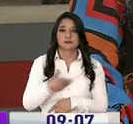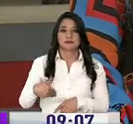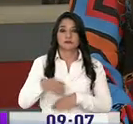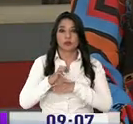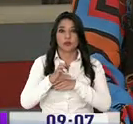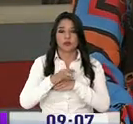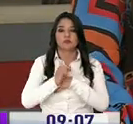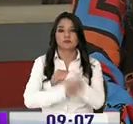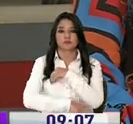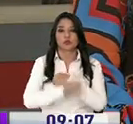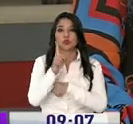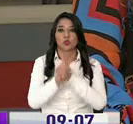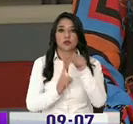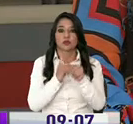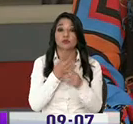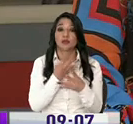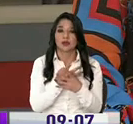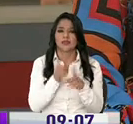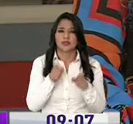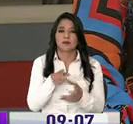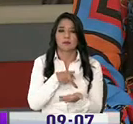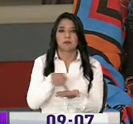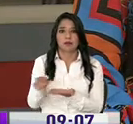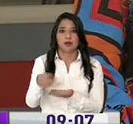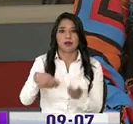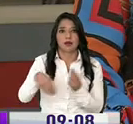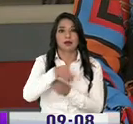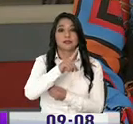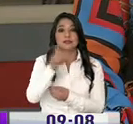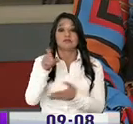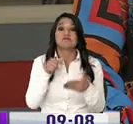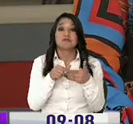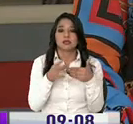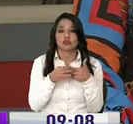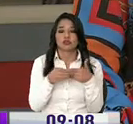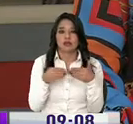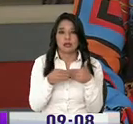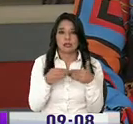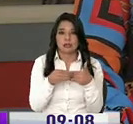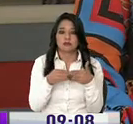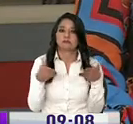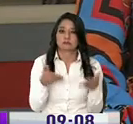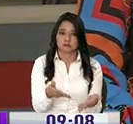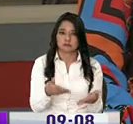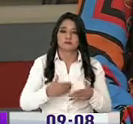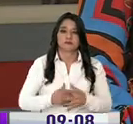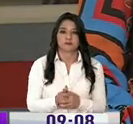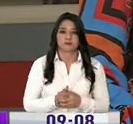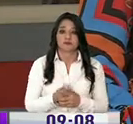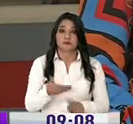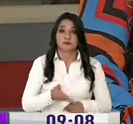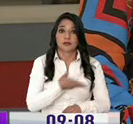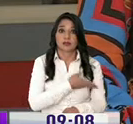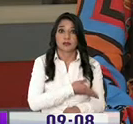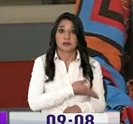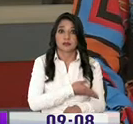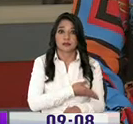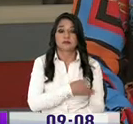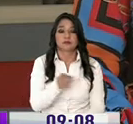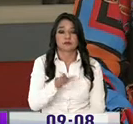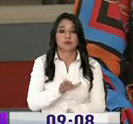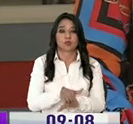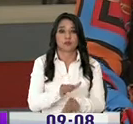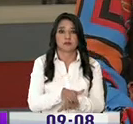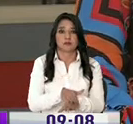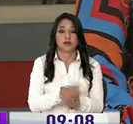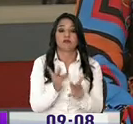Ecuador, fue sentenciada a 1 año de cárcel y deberá pagar más de $100,000 como indemnización. Esto después de que se la hallara culpable